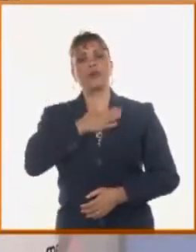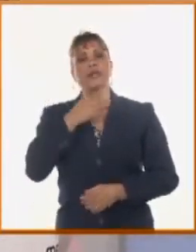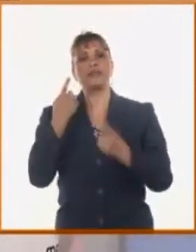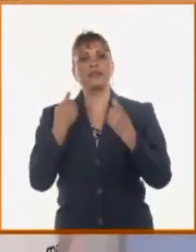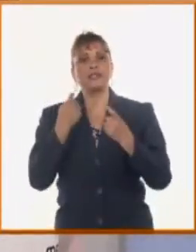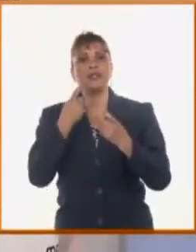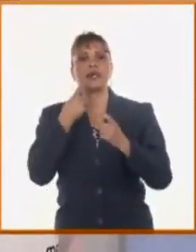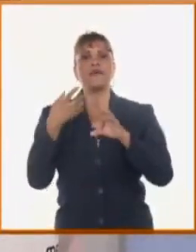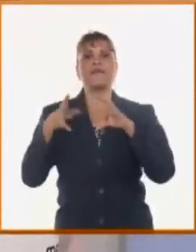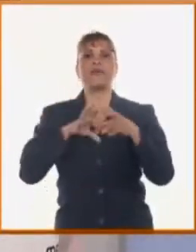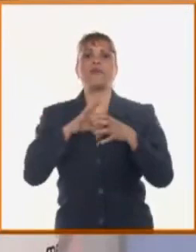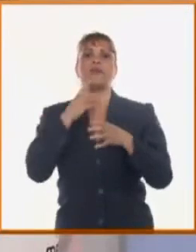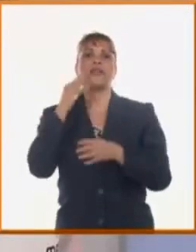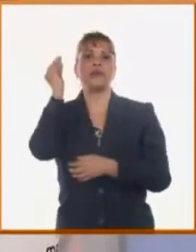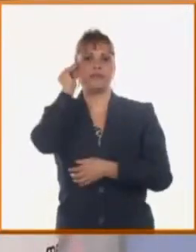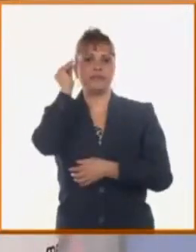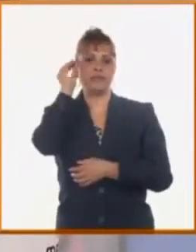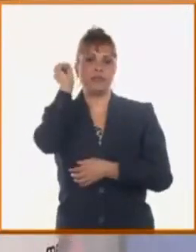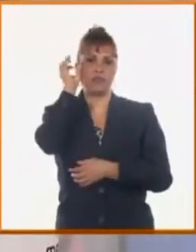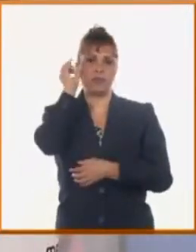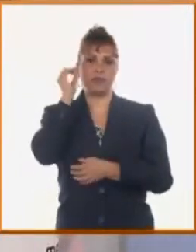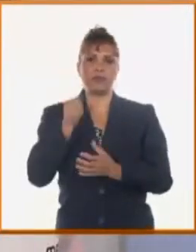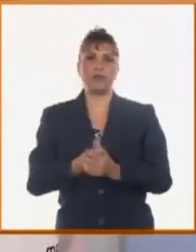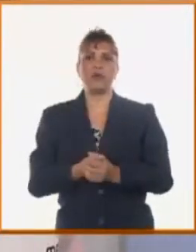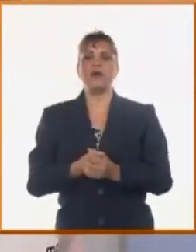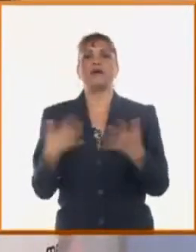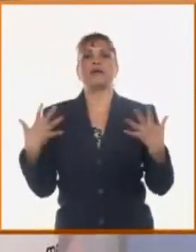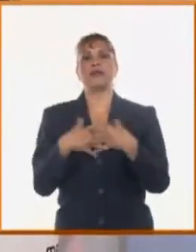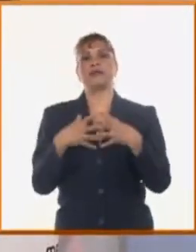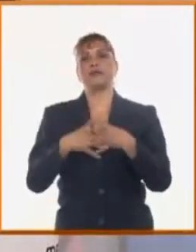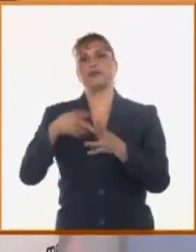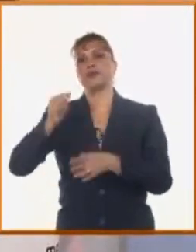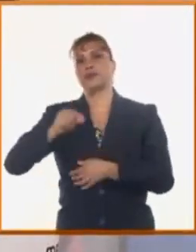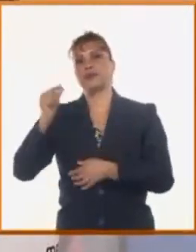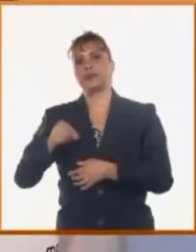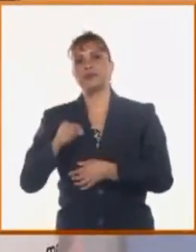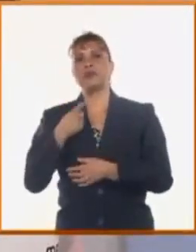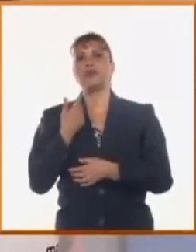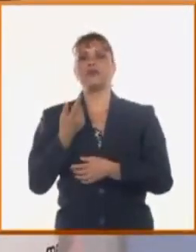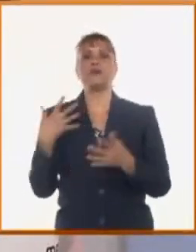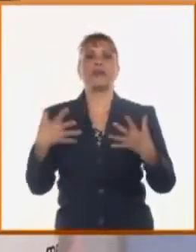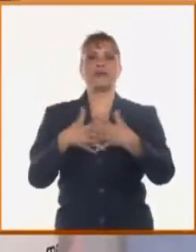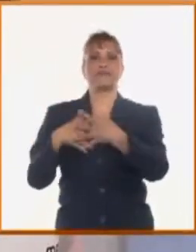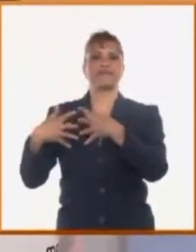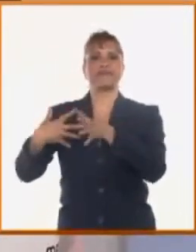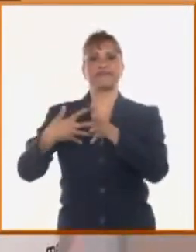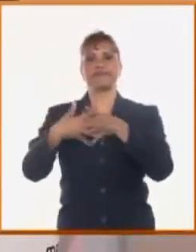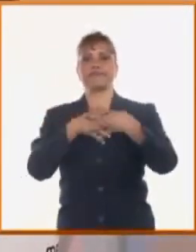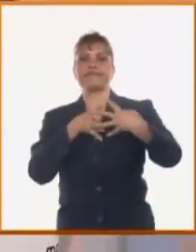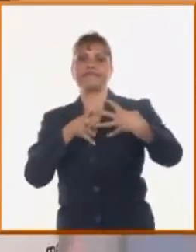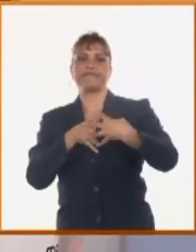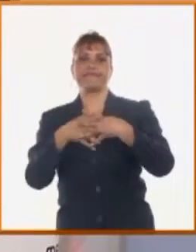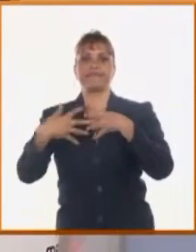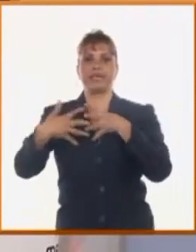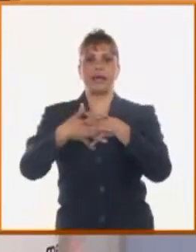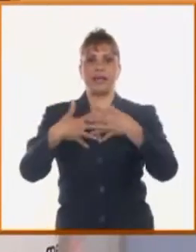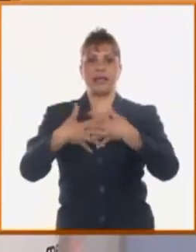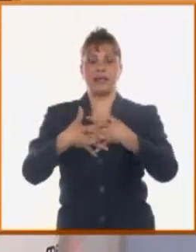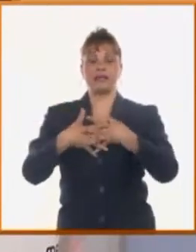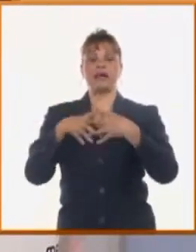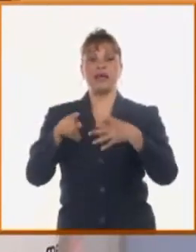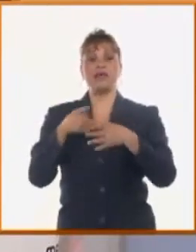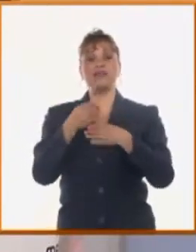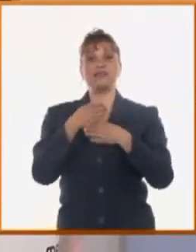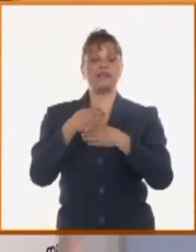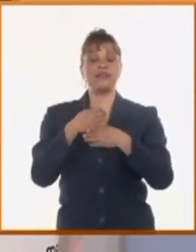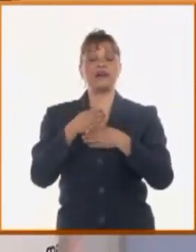negocio, para la gestión financiera, para las relaciones con los clientes, para las alianzas, y eso sin duda